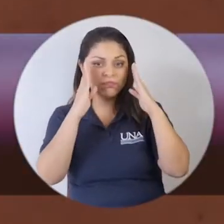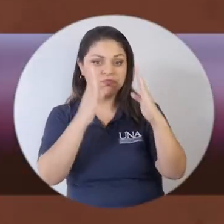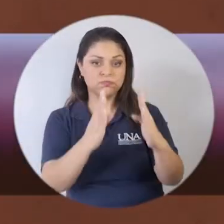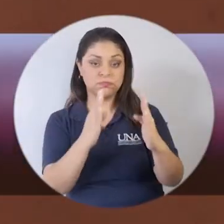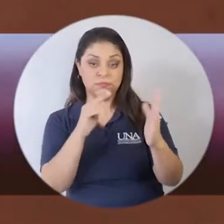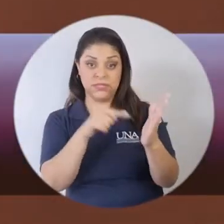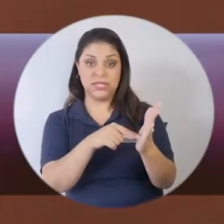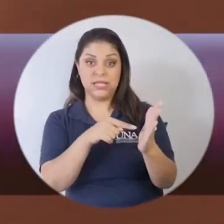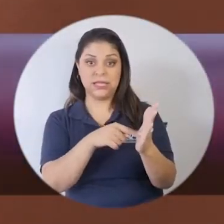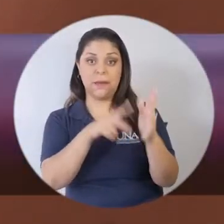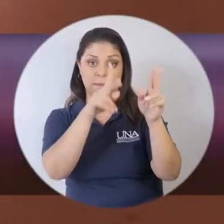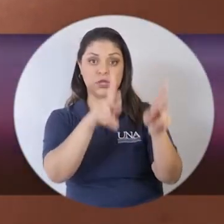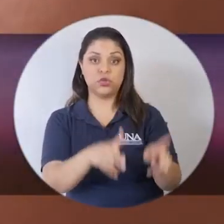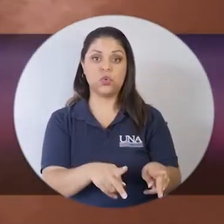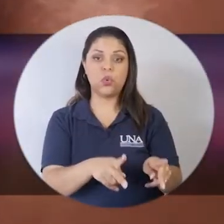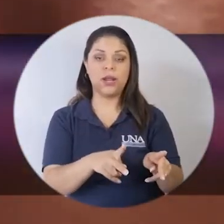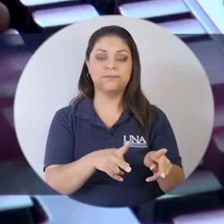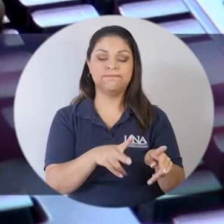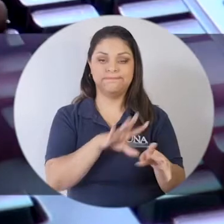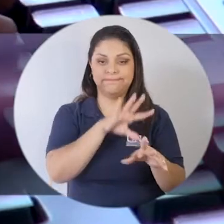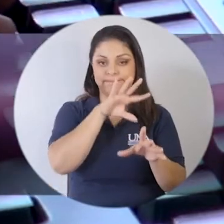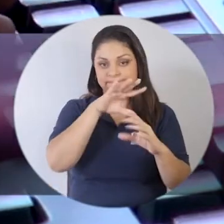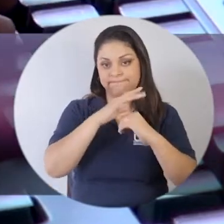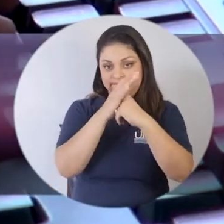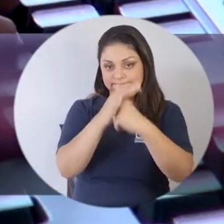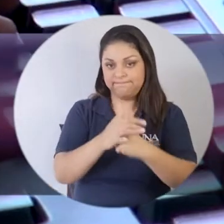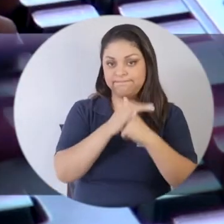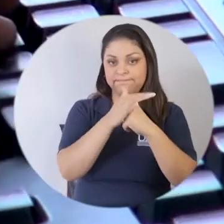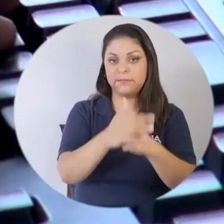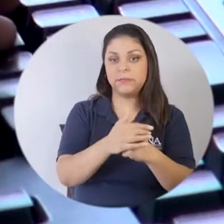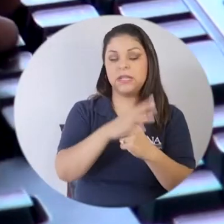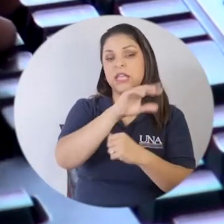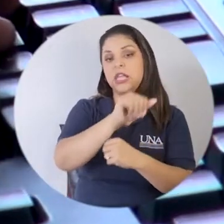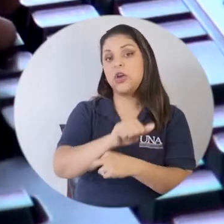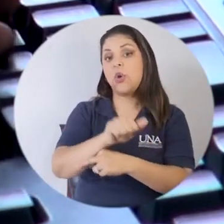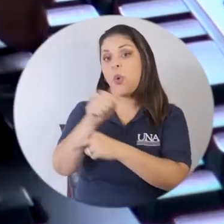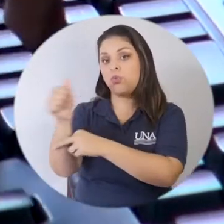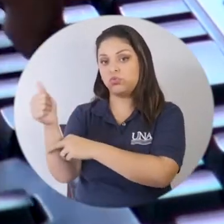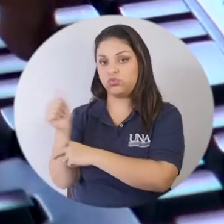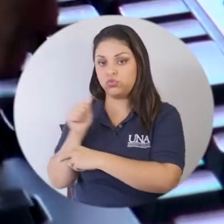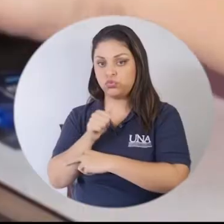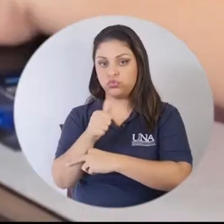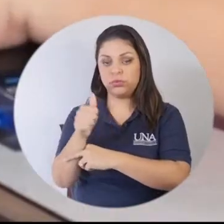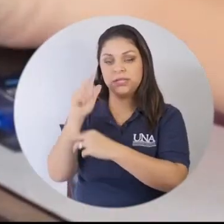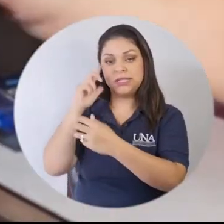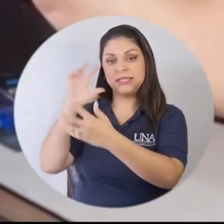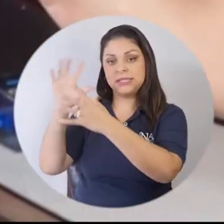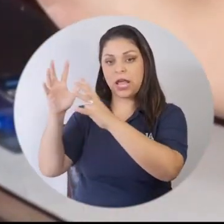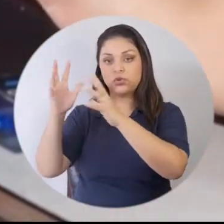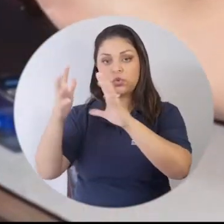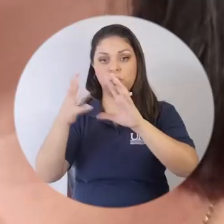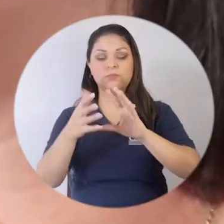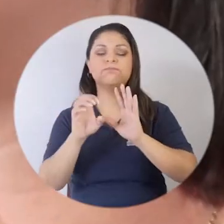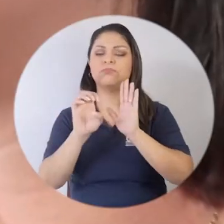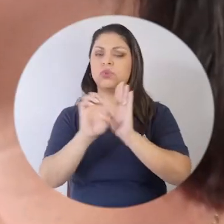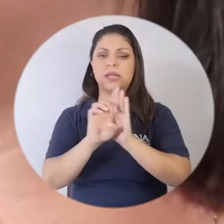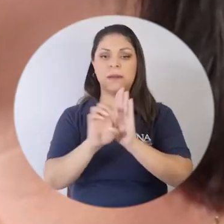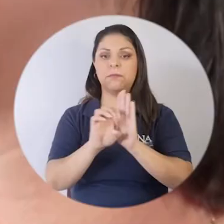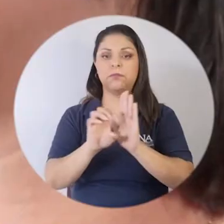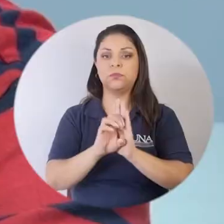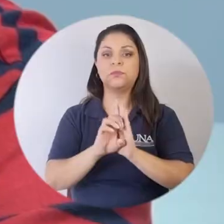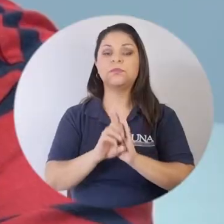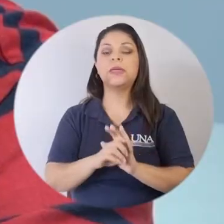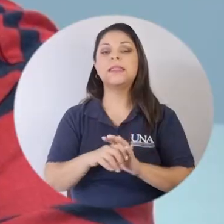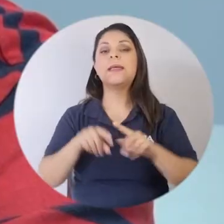del espectro y los otros tipos de trastornos es, por ejemplo, la cantidad de sesiones y